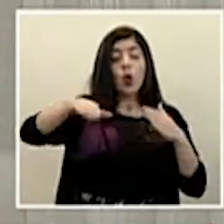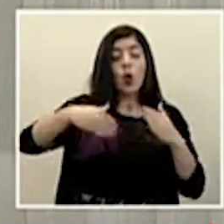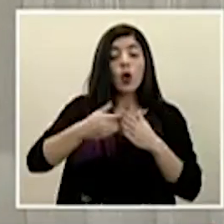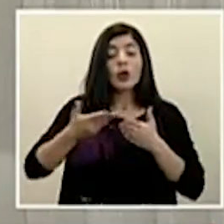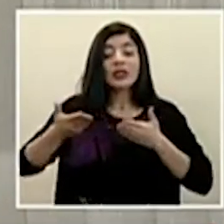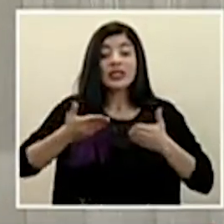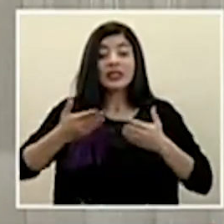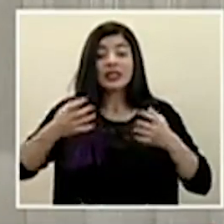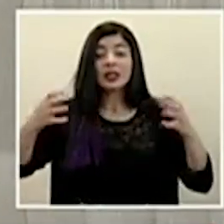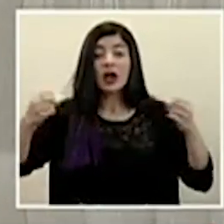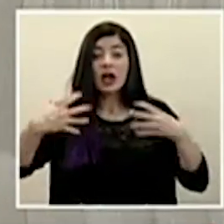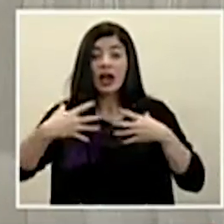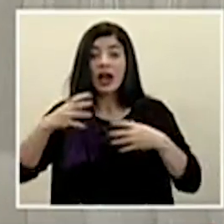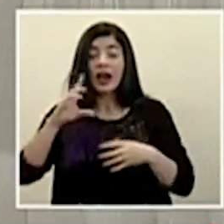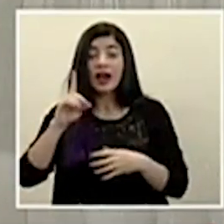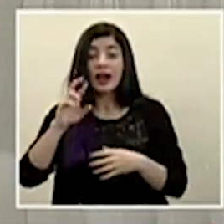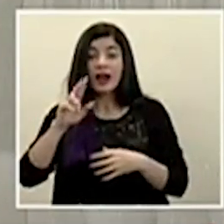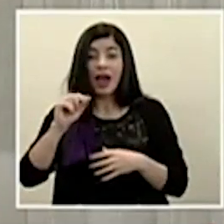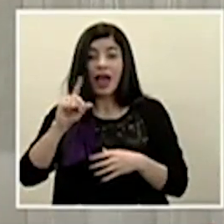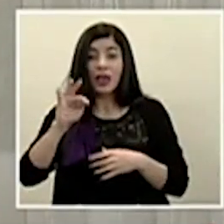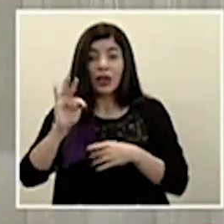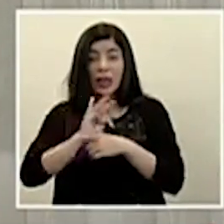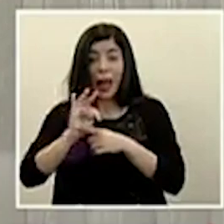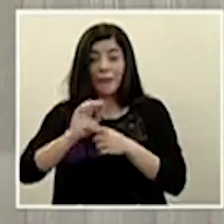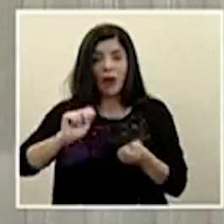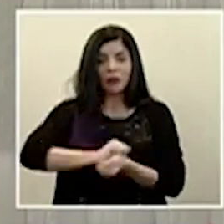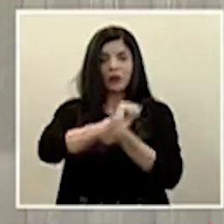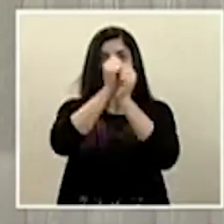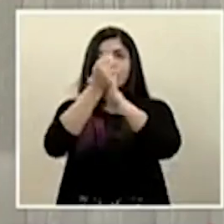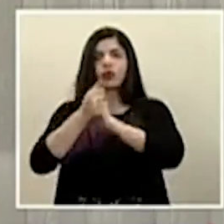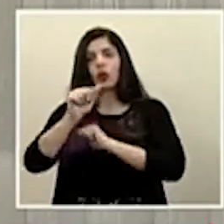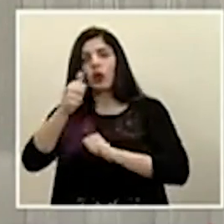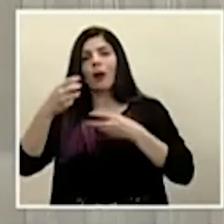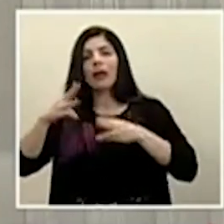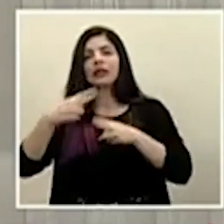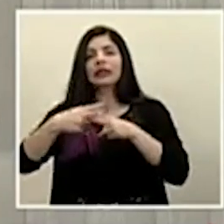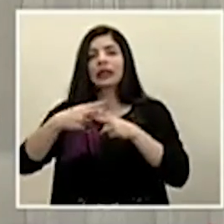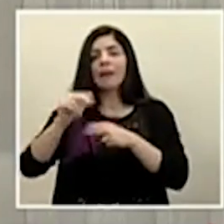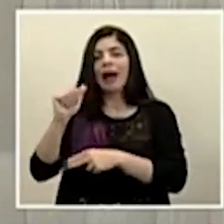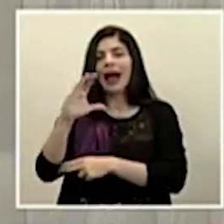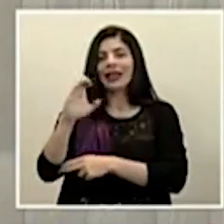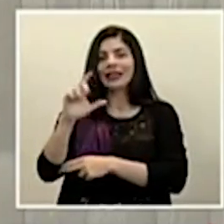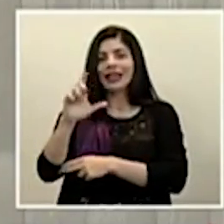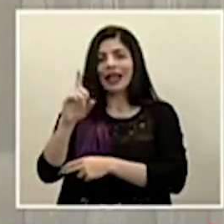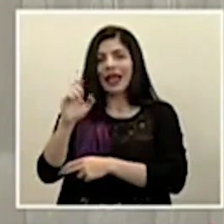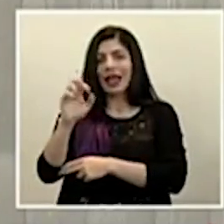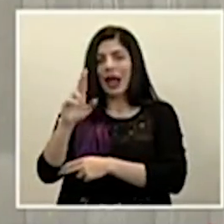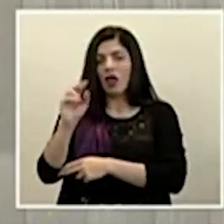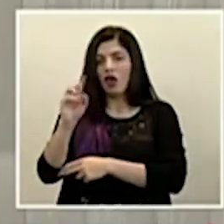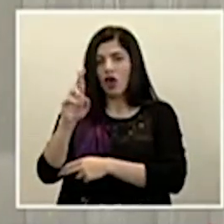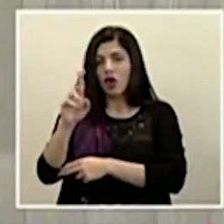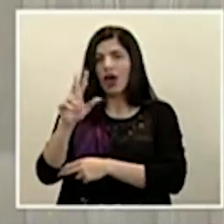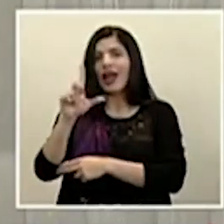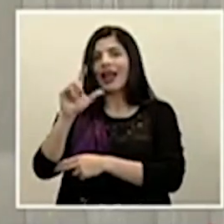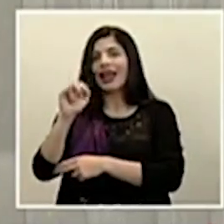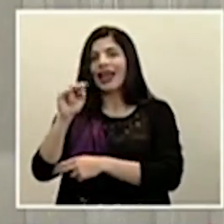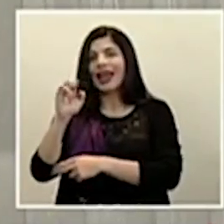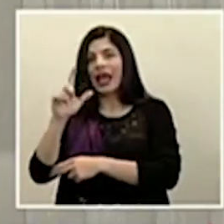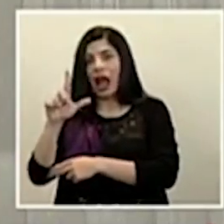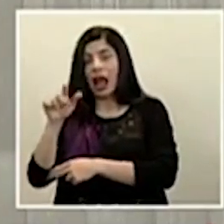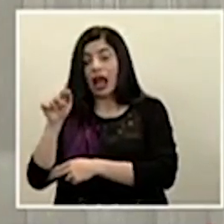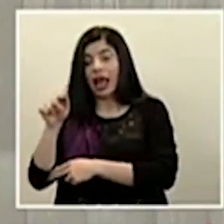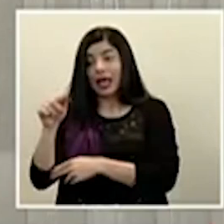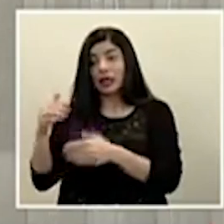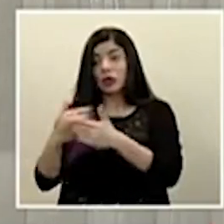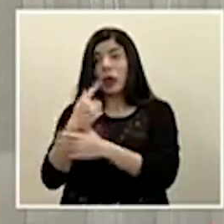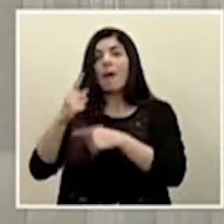de radioterapia con aceleradores lineales. Este centro conjunto va a atender a